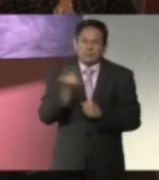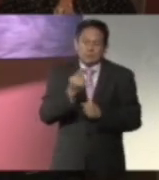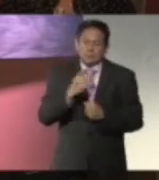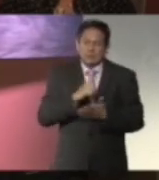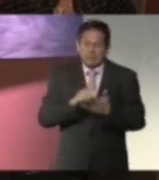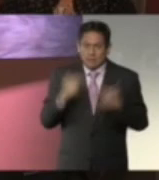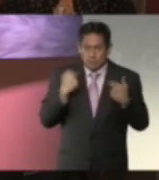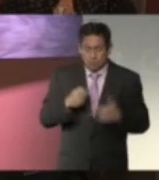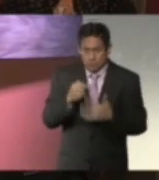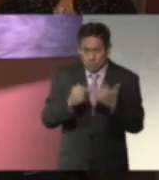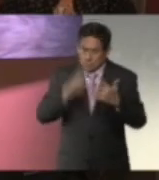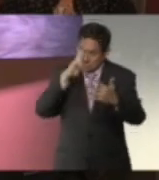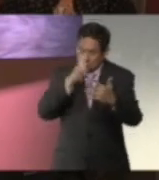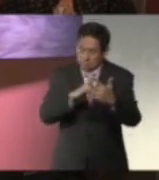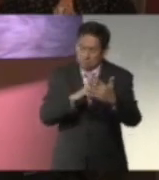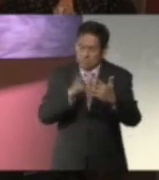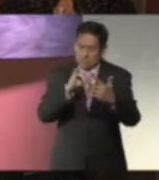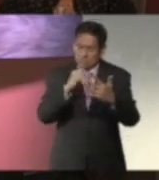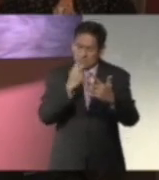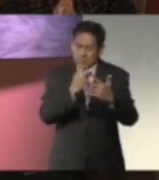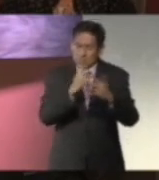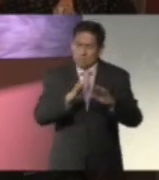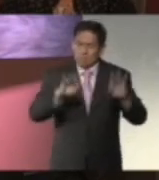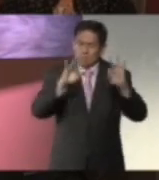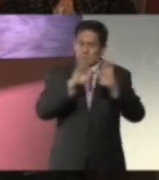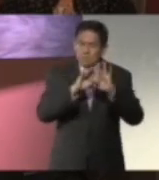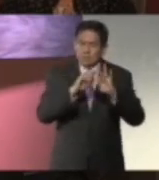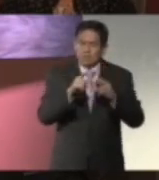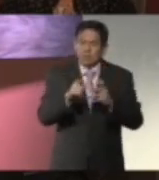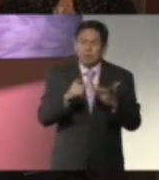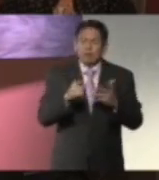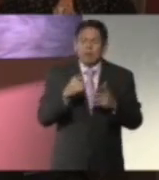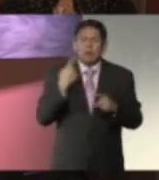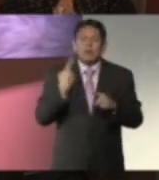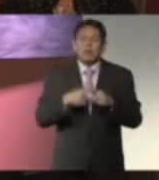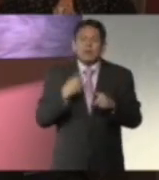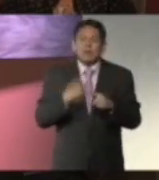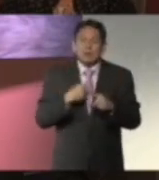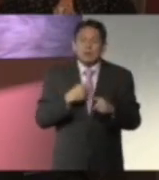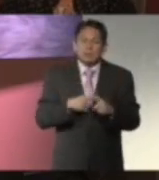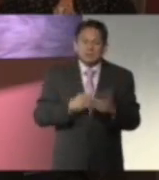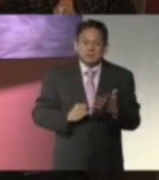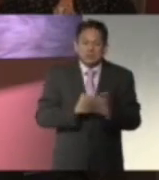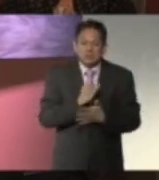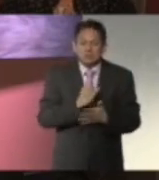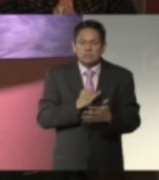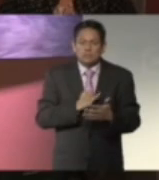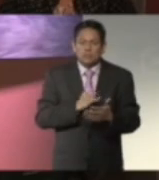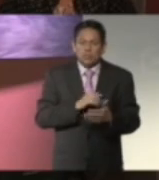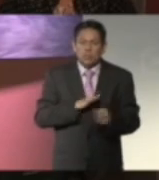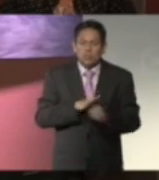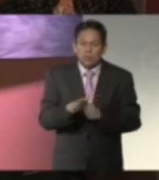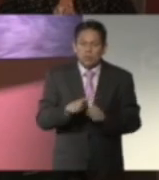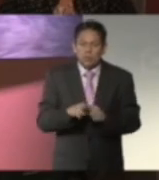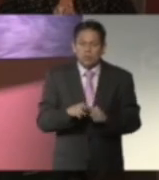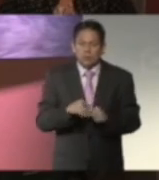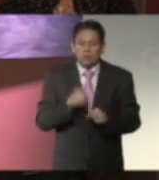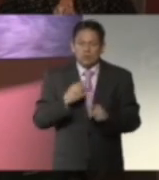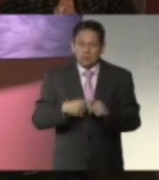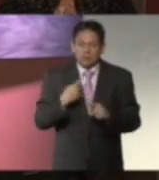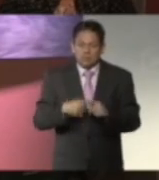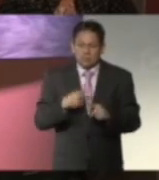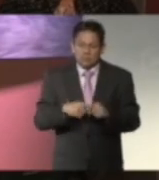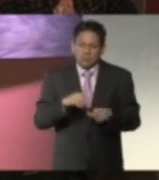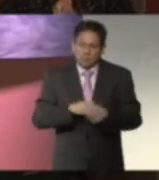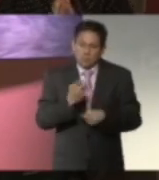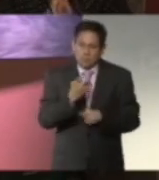humanos y pensemos en que quién tiene el derecho de decidir en esos casos, ¿no? Que eso es un planteamiento que a veces a